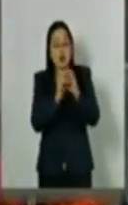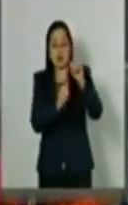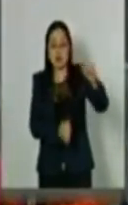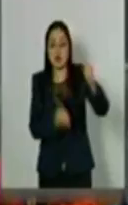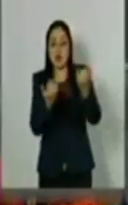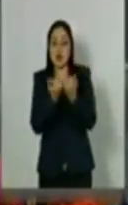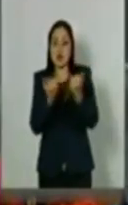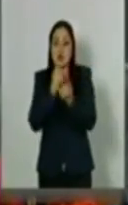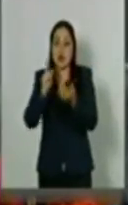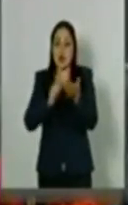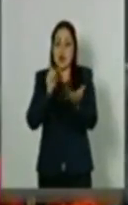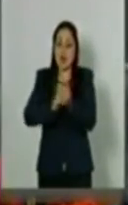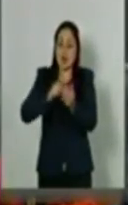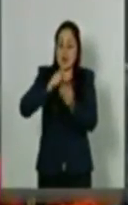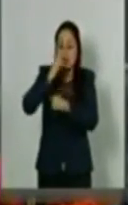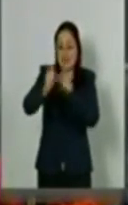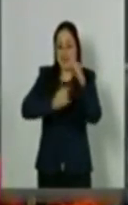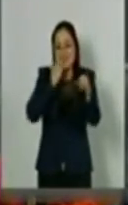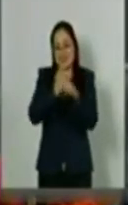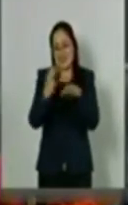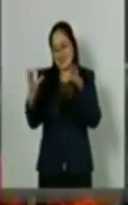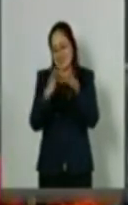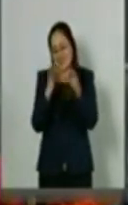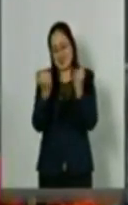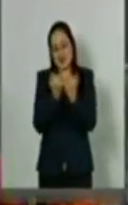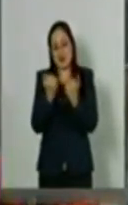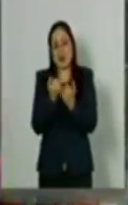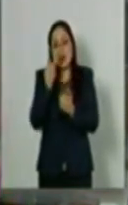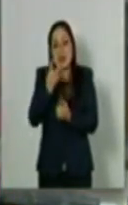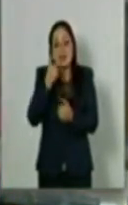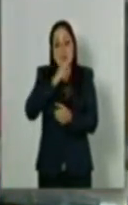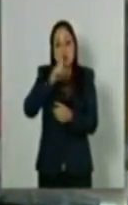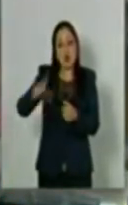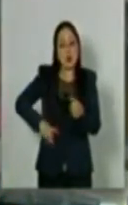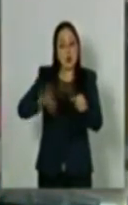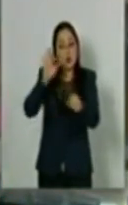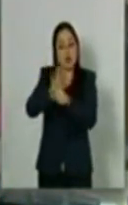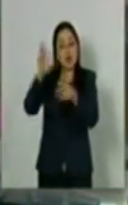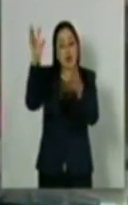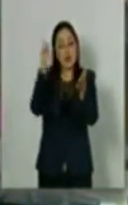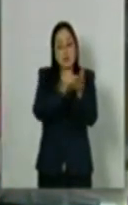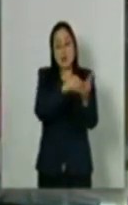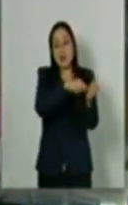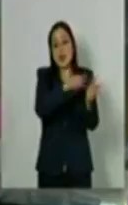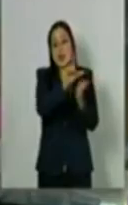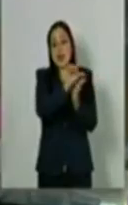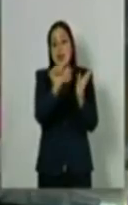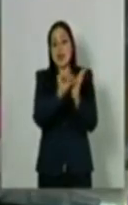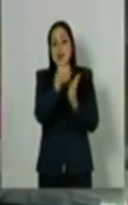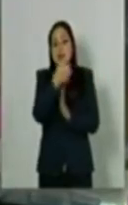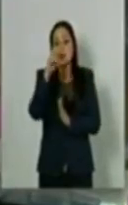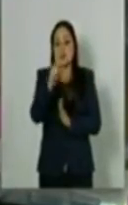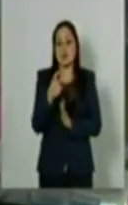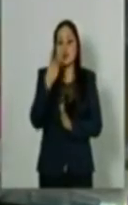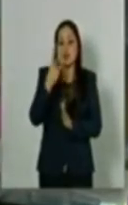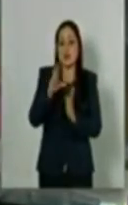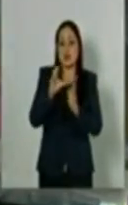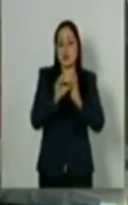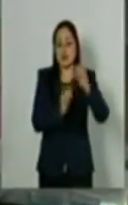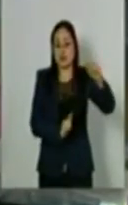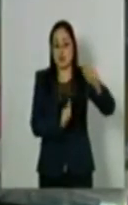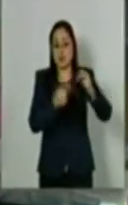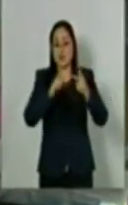en la legislación internacional, misma que protege el Estado en el artículo 133 constitucional.